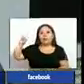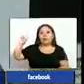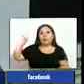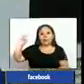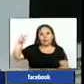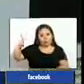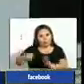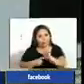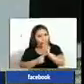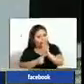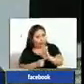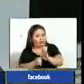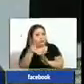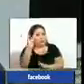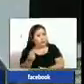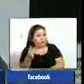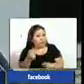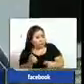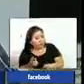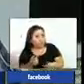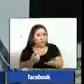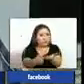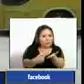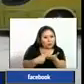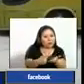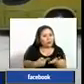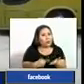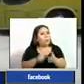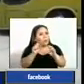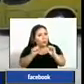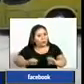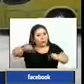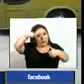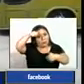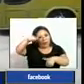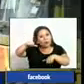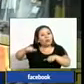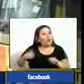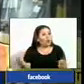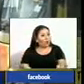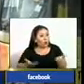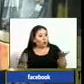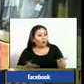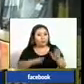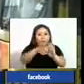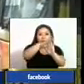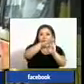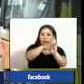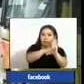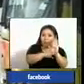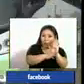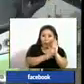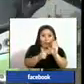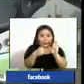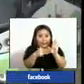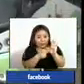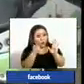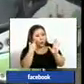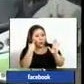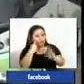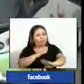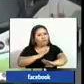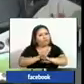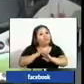próximos días las negociaciones con el sector continuarán para acordar los protocolos que se utilizarán una vez iniciada la fase 2